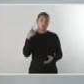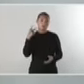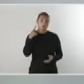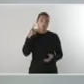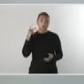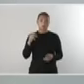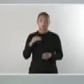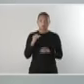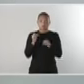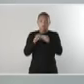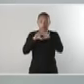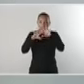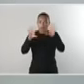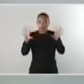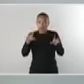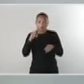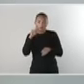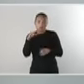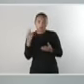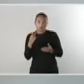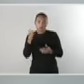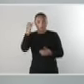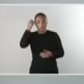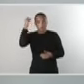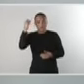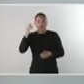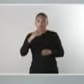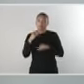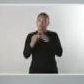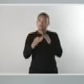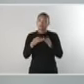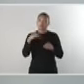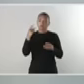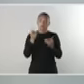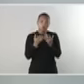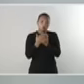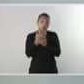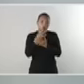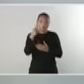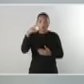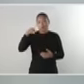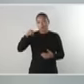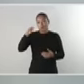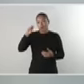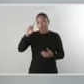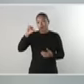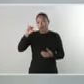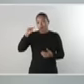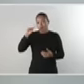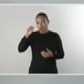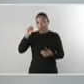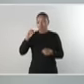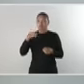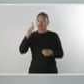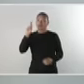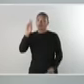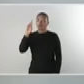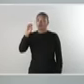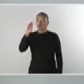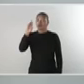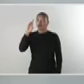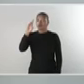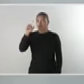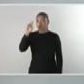transparencia por lo que proponemos que los nombramientos del procurador del secretario de